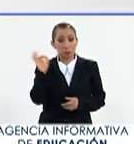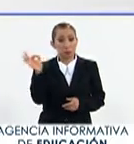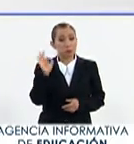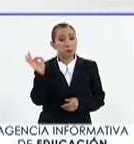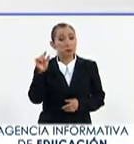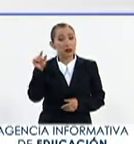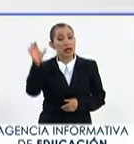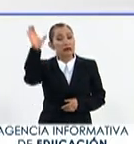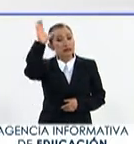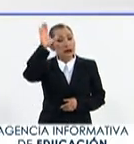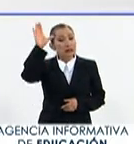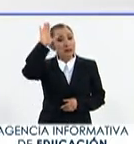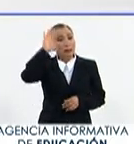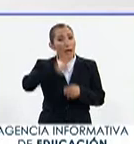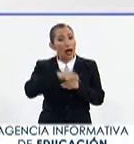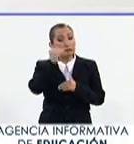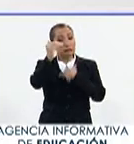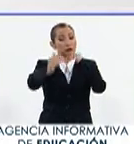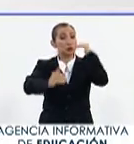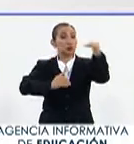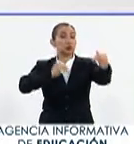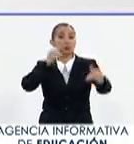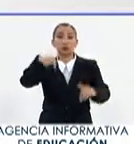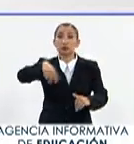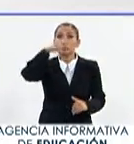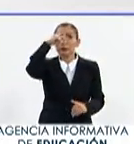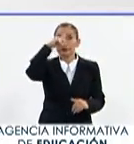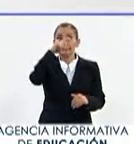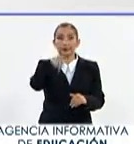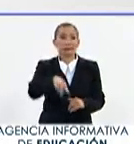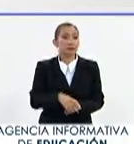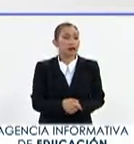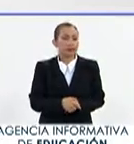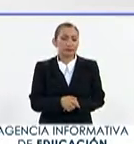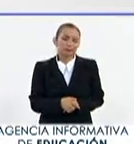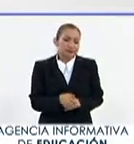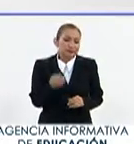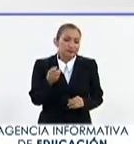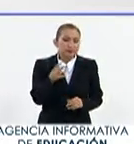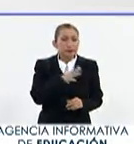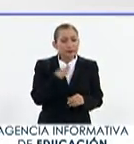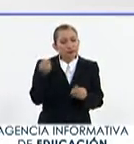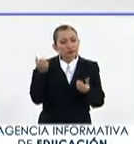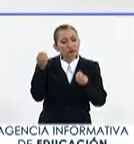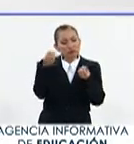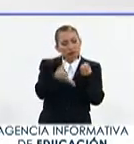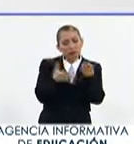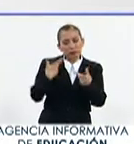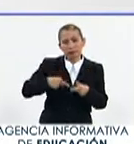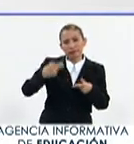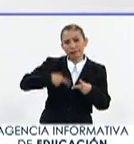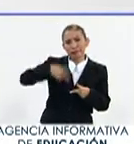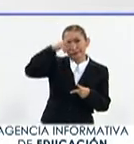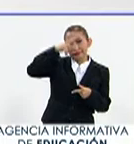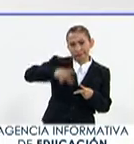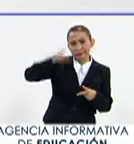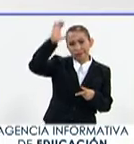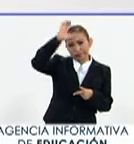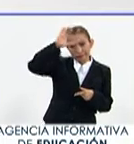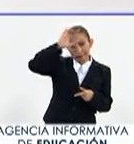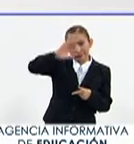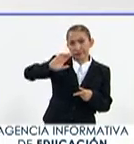de las ciencias más desarrolladas en nuestro país. Y como tal, pues ha habido aportaciones de científicos mexicanos.